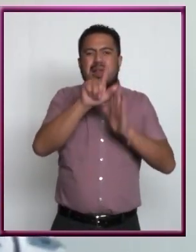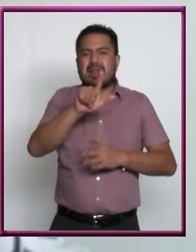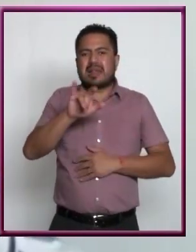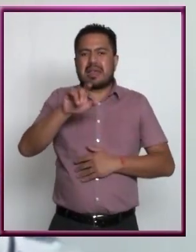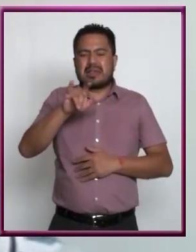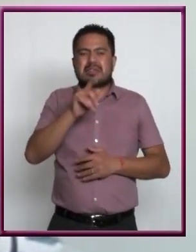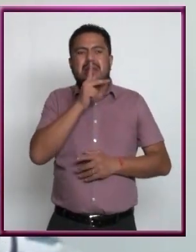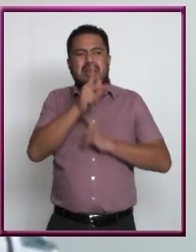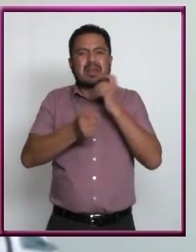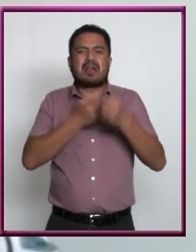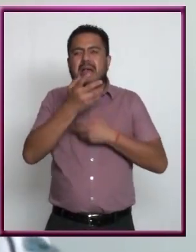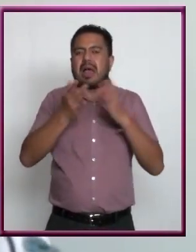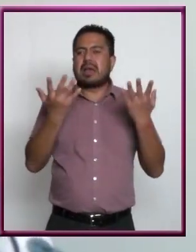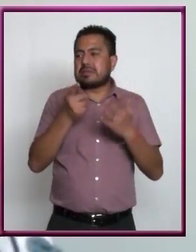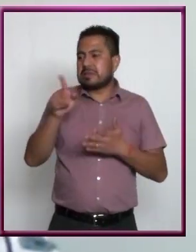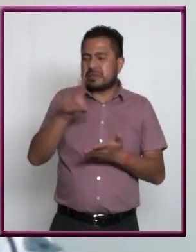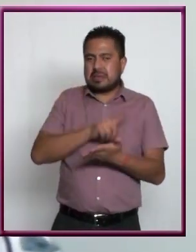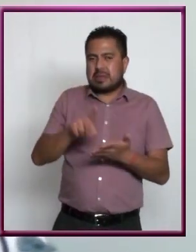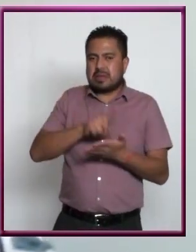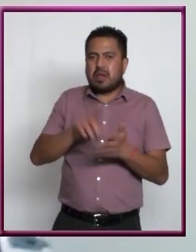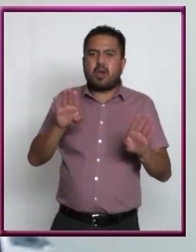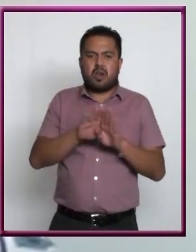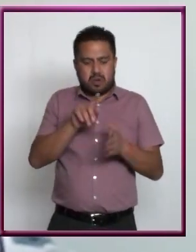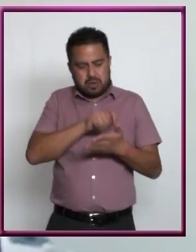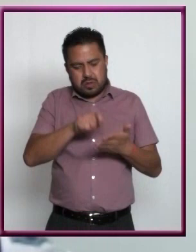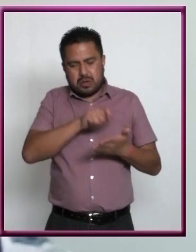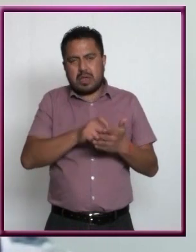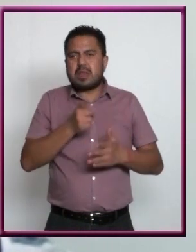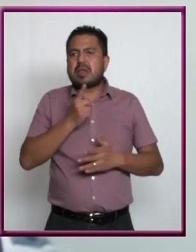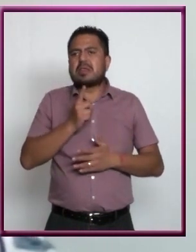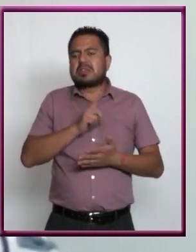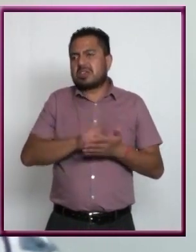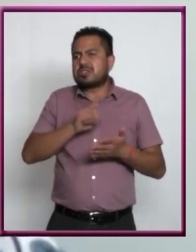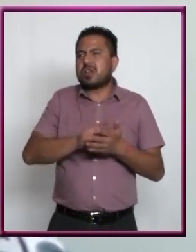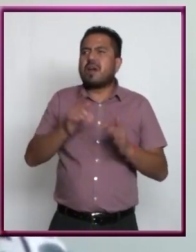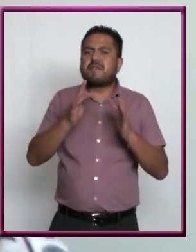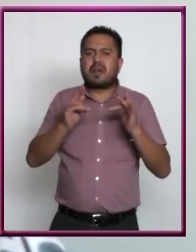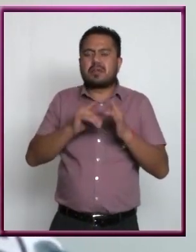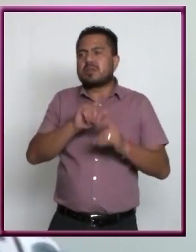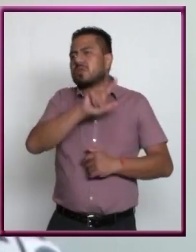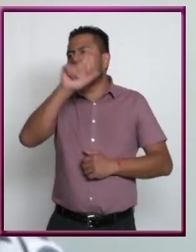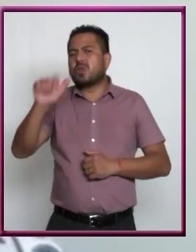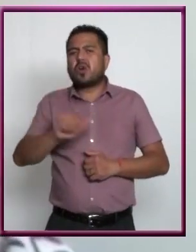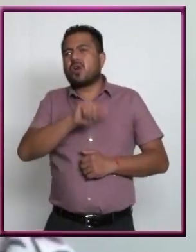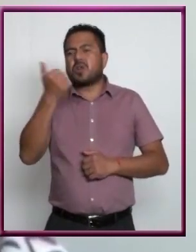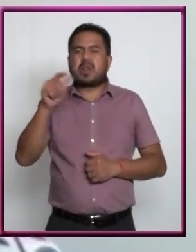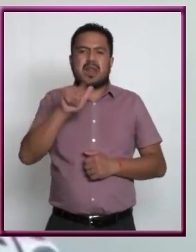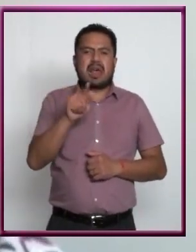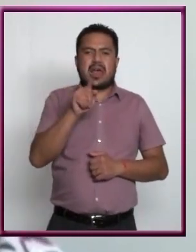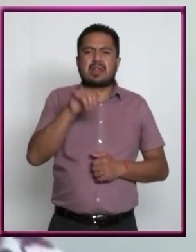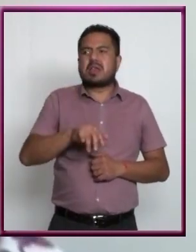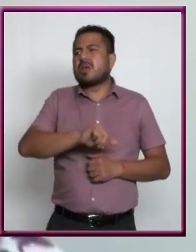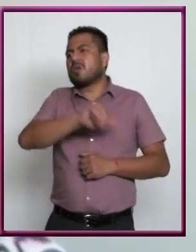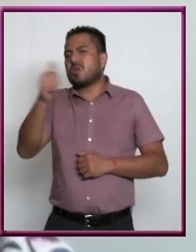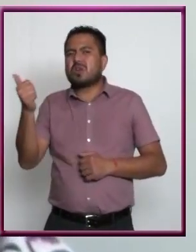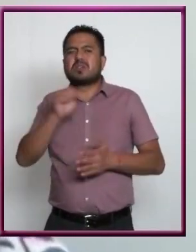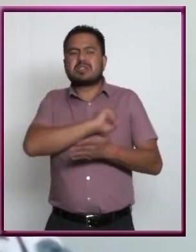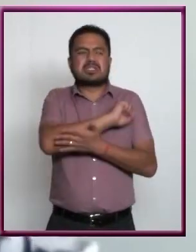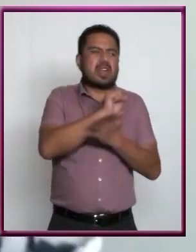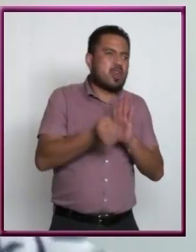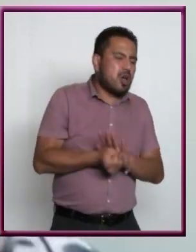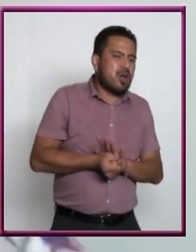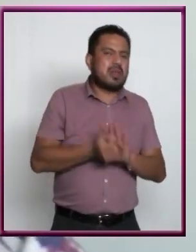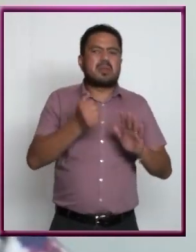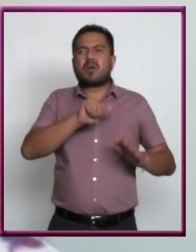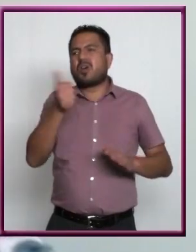que es donde hacen los diccionarios. Ahí entré como redactora de un diccionario de francés y luego vino otro de latín y luego otro de sinónimos y